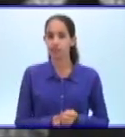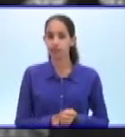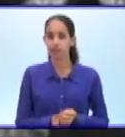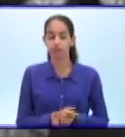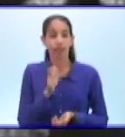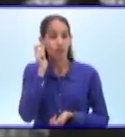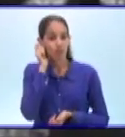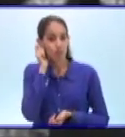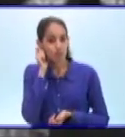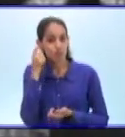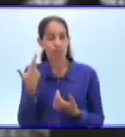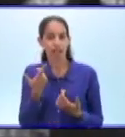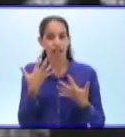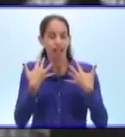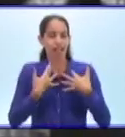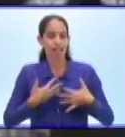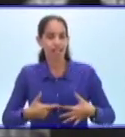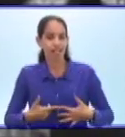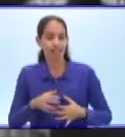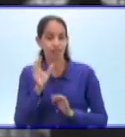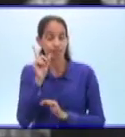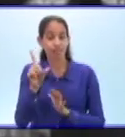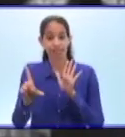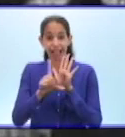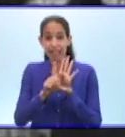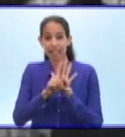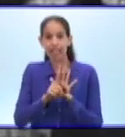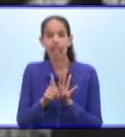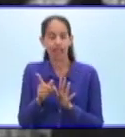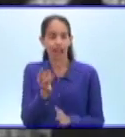Señora, el alma de la ley terrena